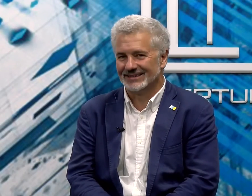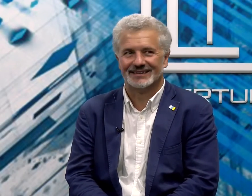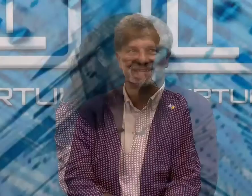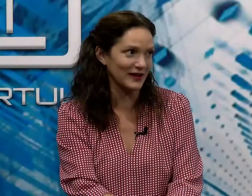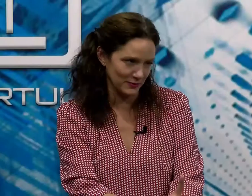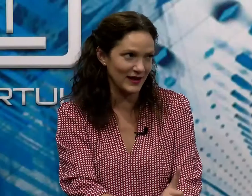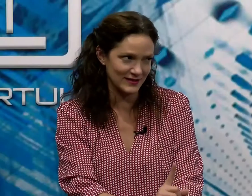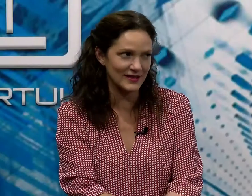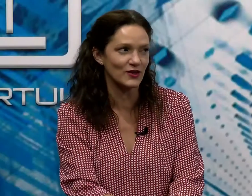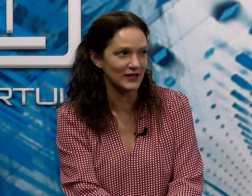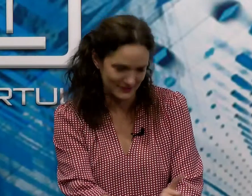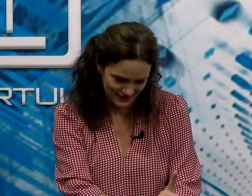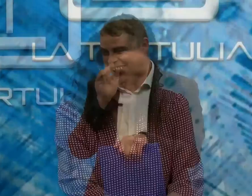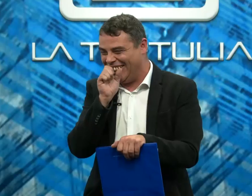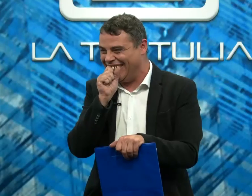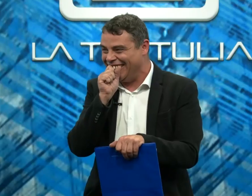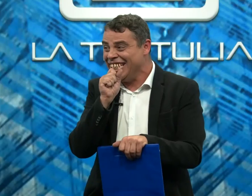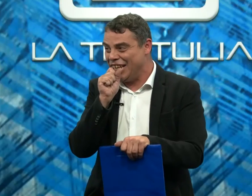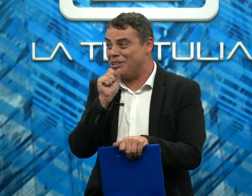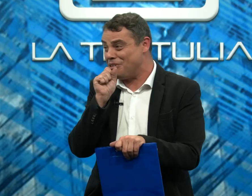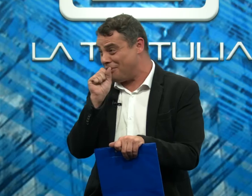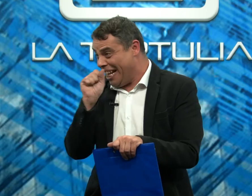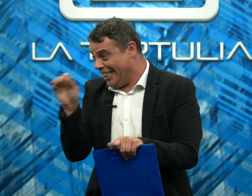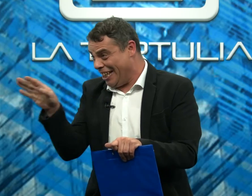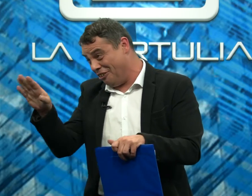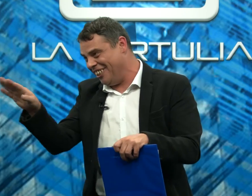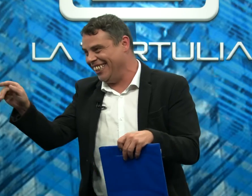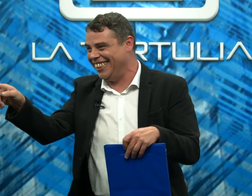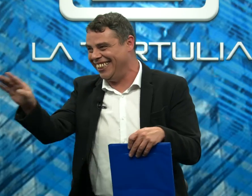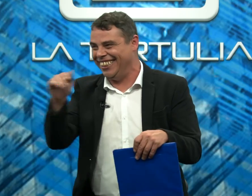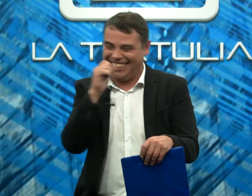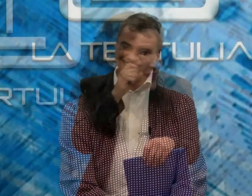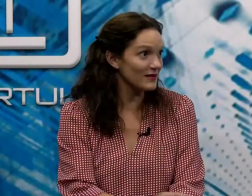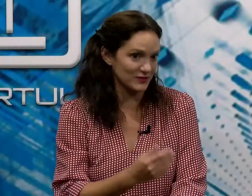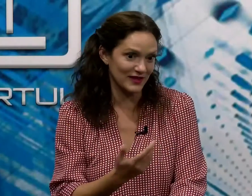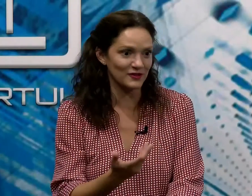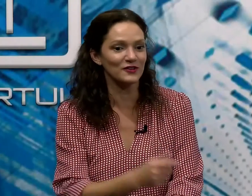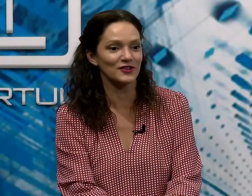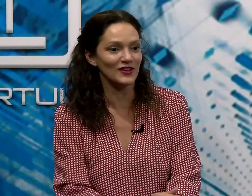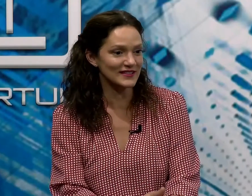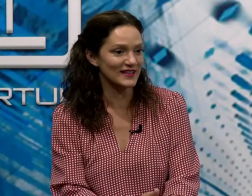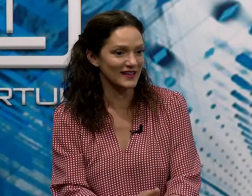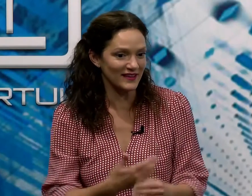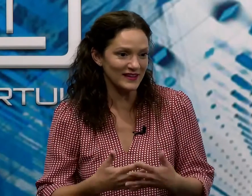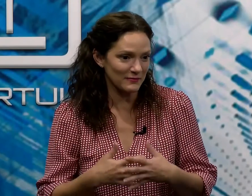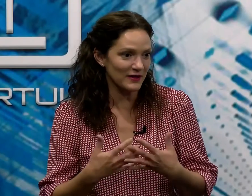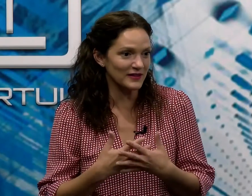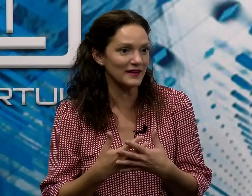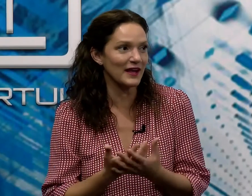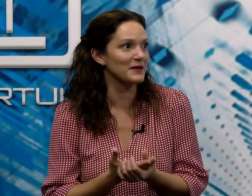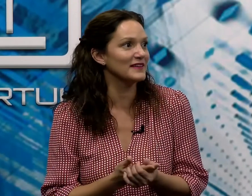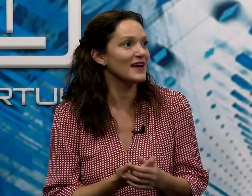se te están revelando, ten cuidado. Igual son socialistas, ¿no? Quién sabe, o sea, son los que se